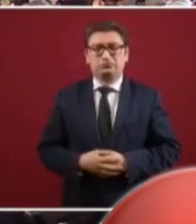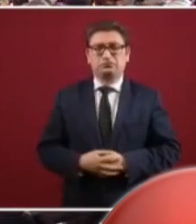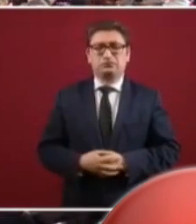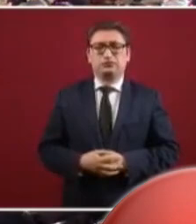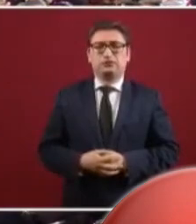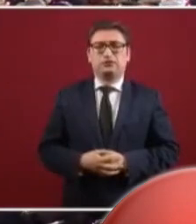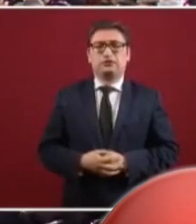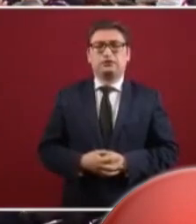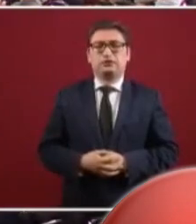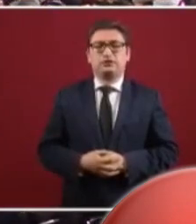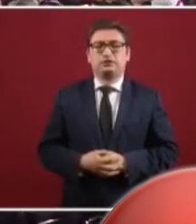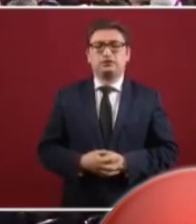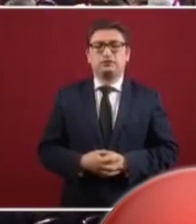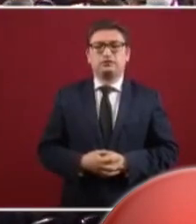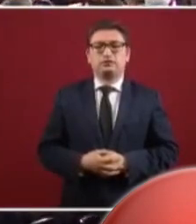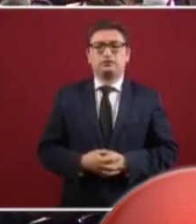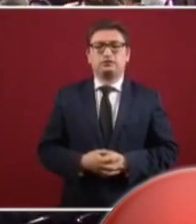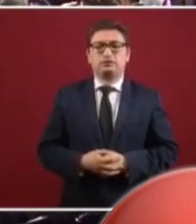el que se pueda